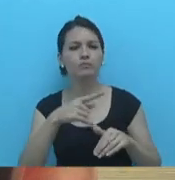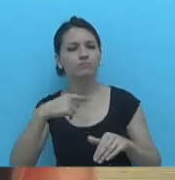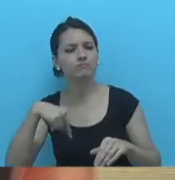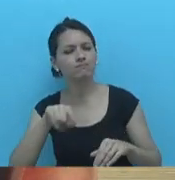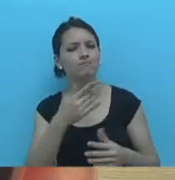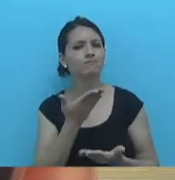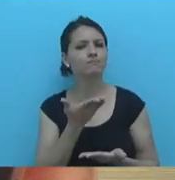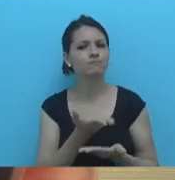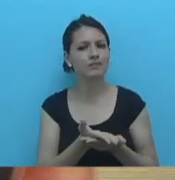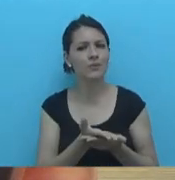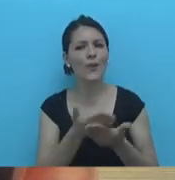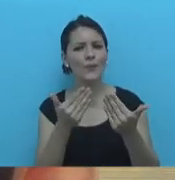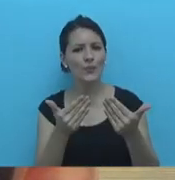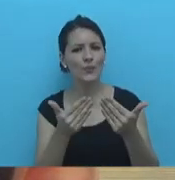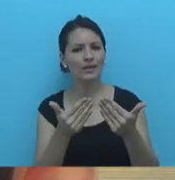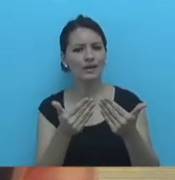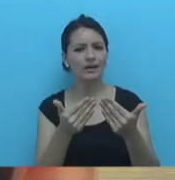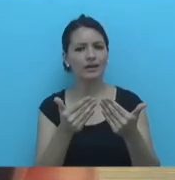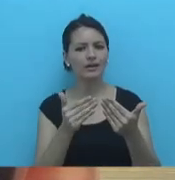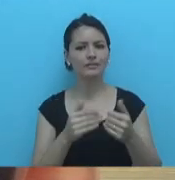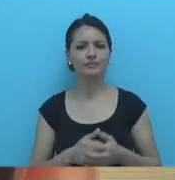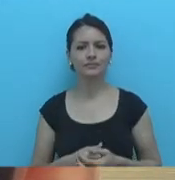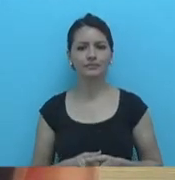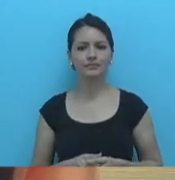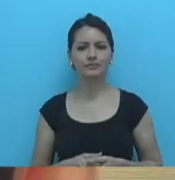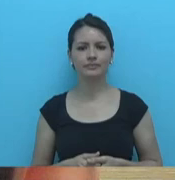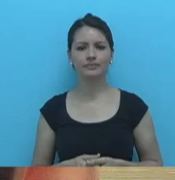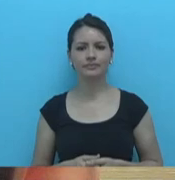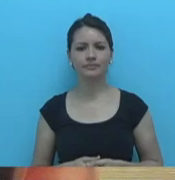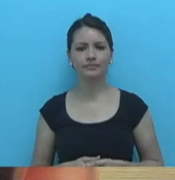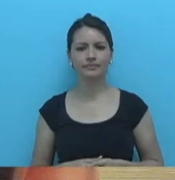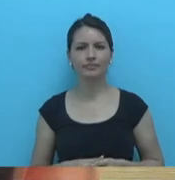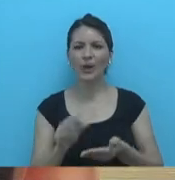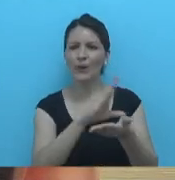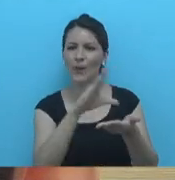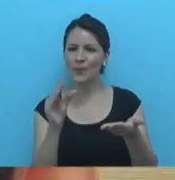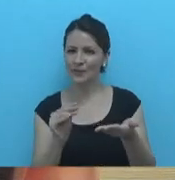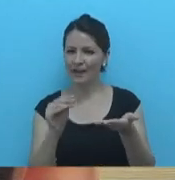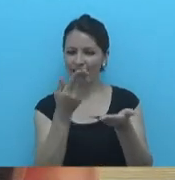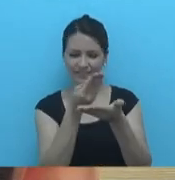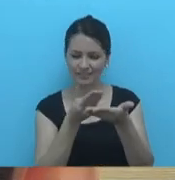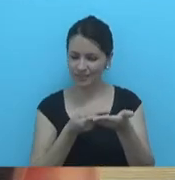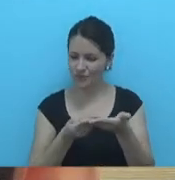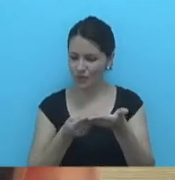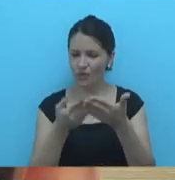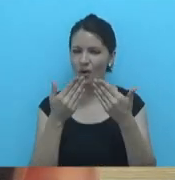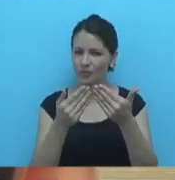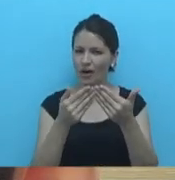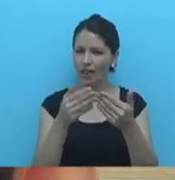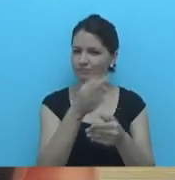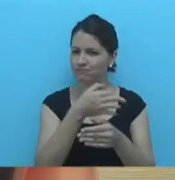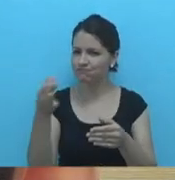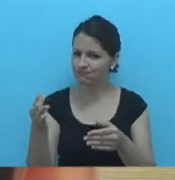norma, es que bueno, vamos a estar atentamente siguiendo la ejecución y cuál es en definitiva o cómo